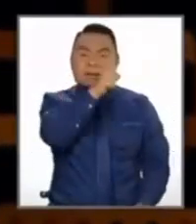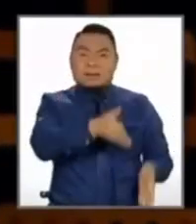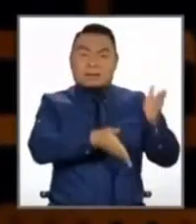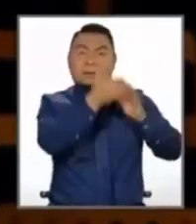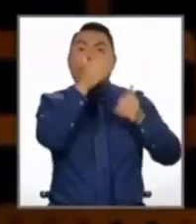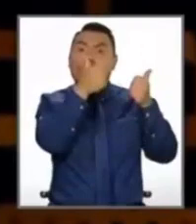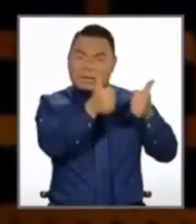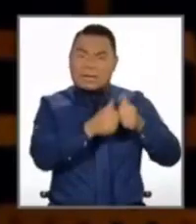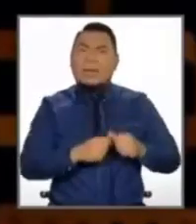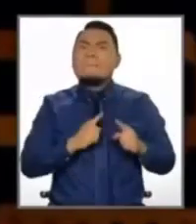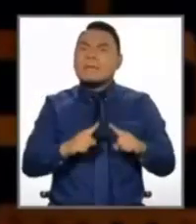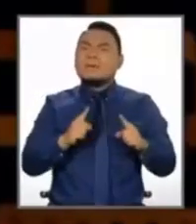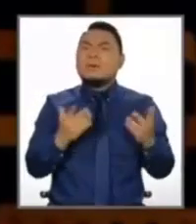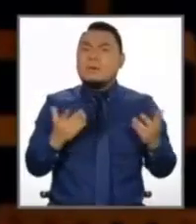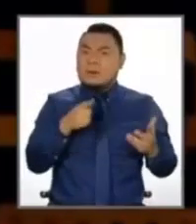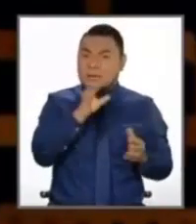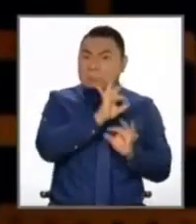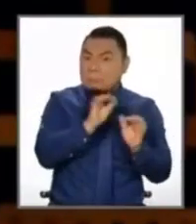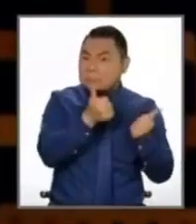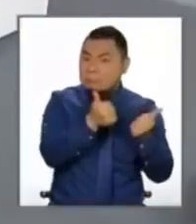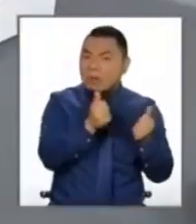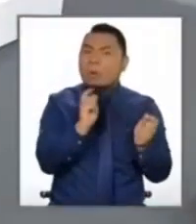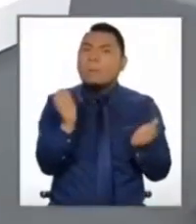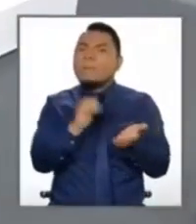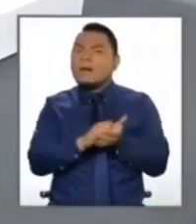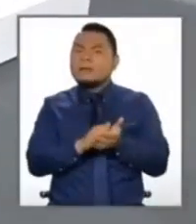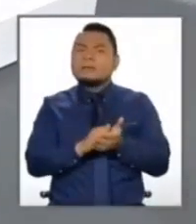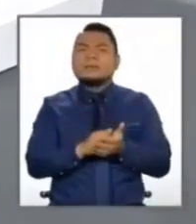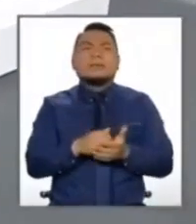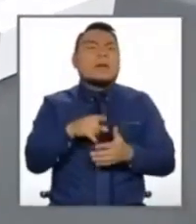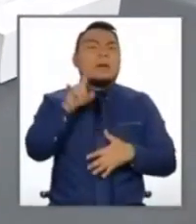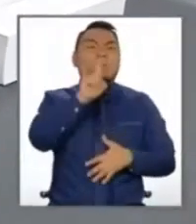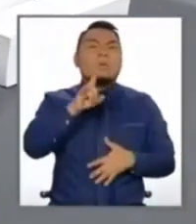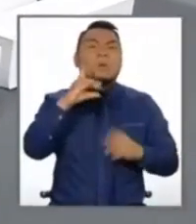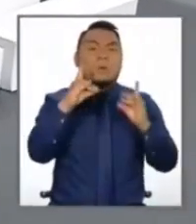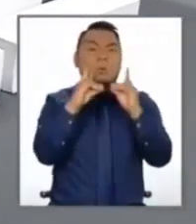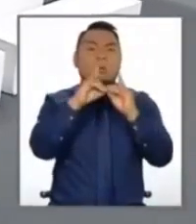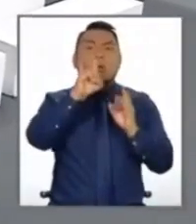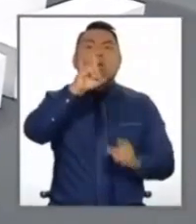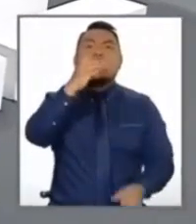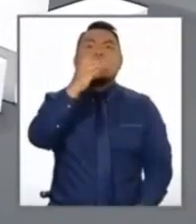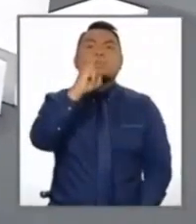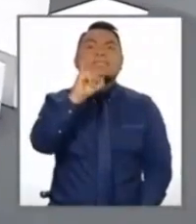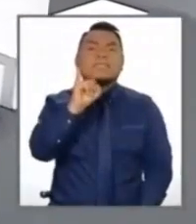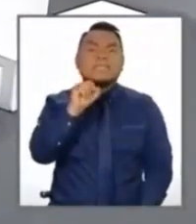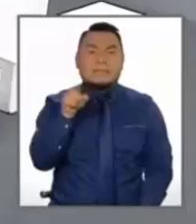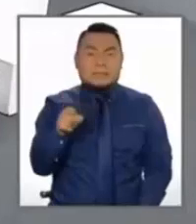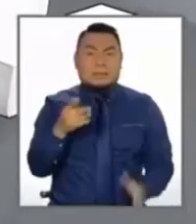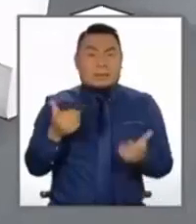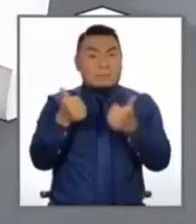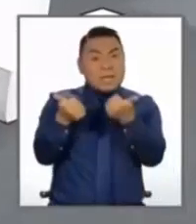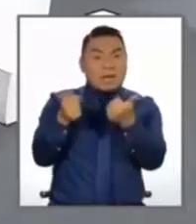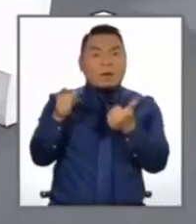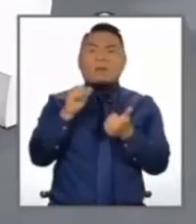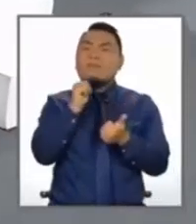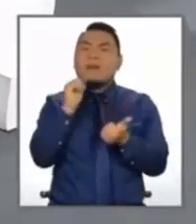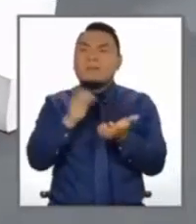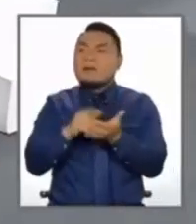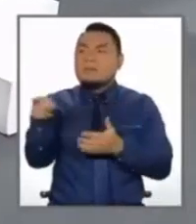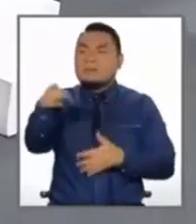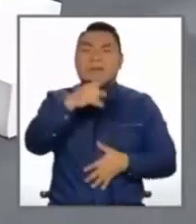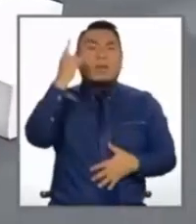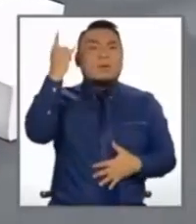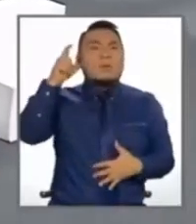si no hay aislamiento? Está el asunto de las camas UCI, que no son suficientes, además, porque hay un asunto de demanda